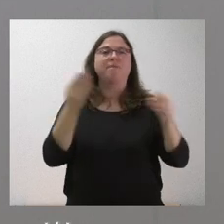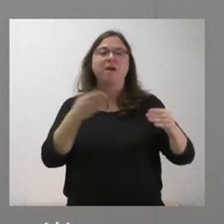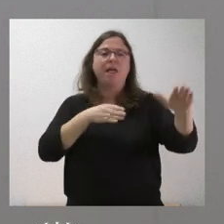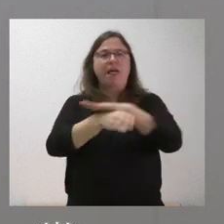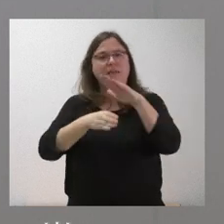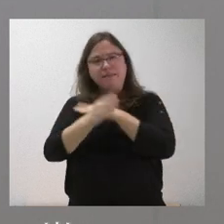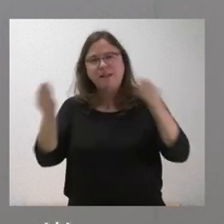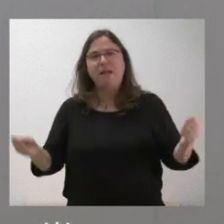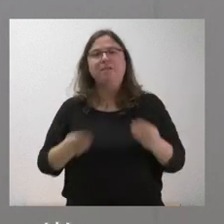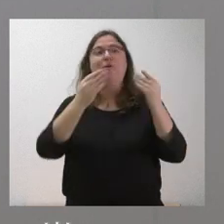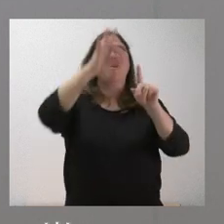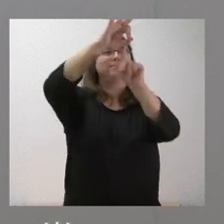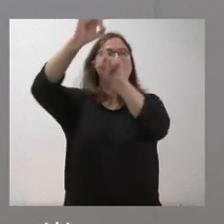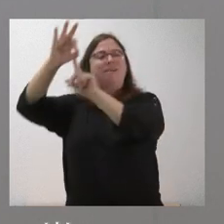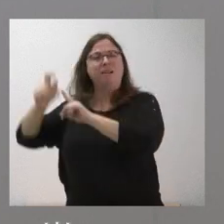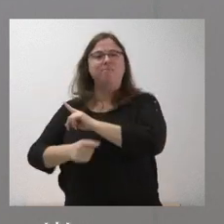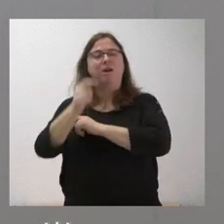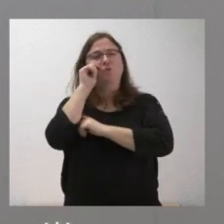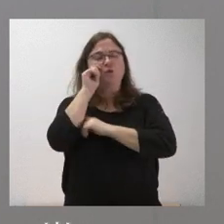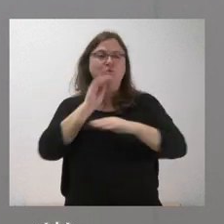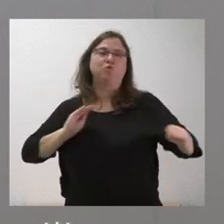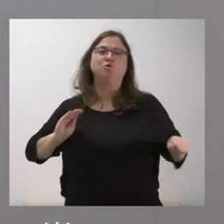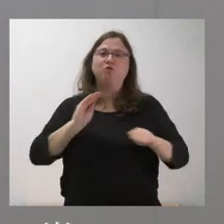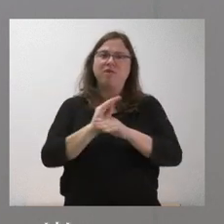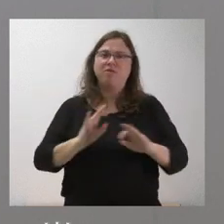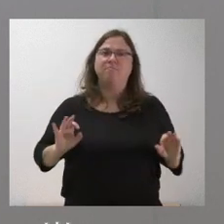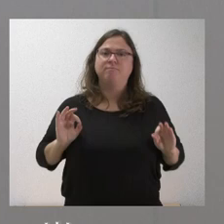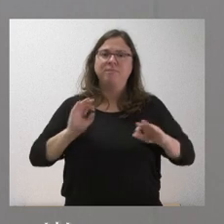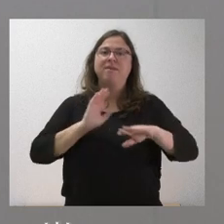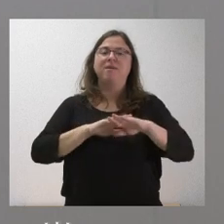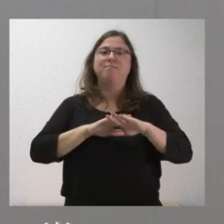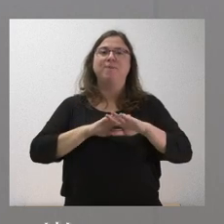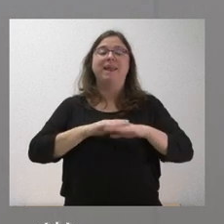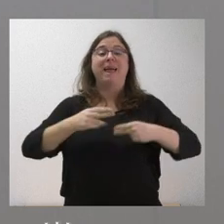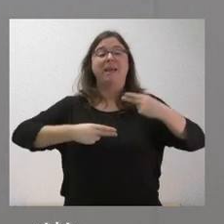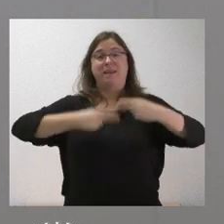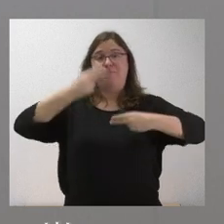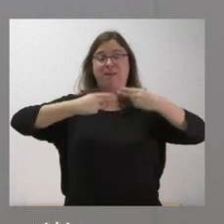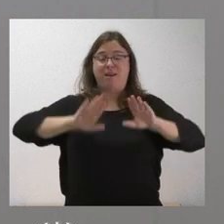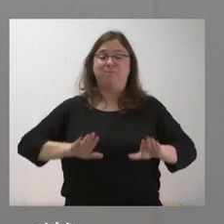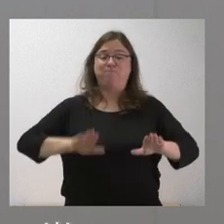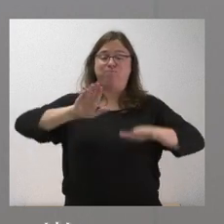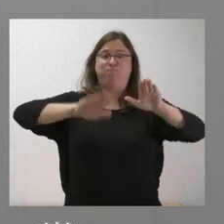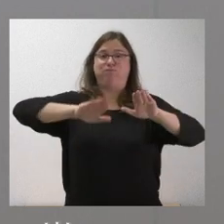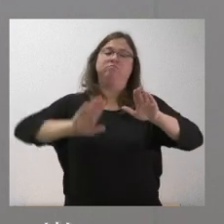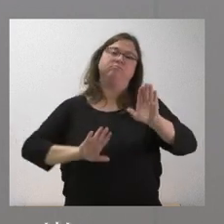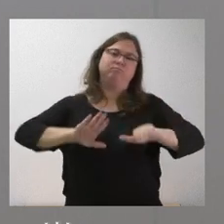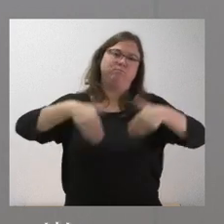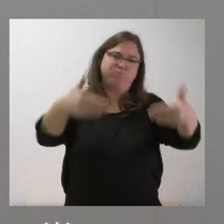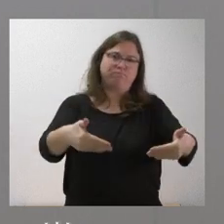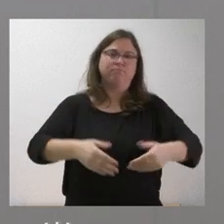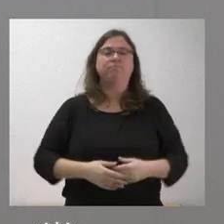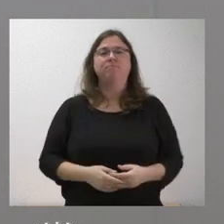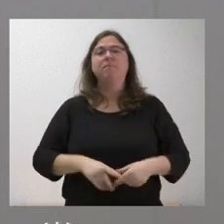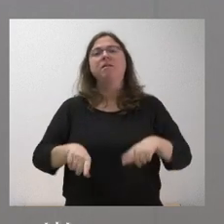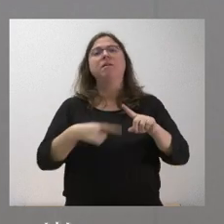la señalización del producto turístico con subvenciones para la eliminación de Barreras arquitectónicas y entre otras cuestiones la